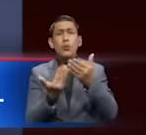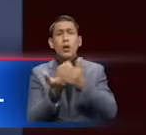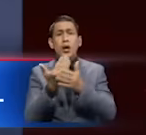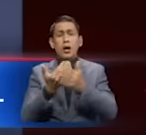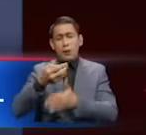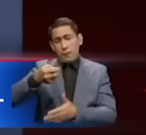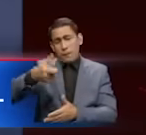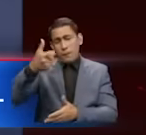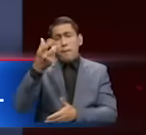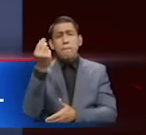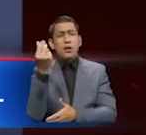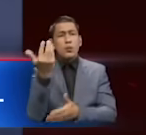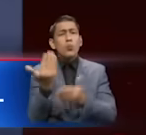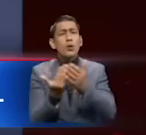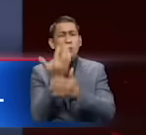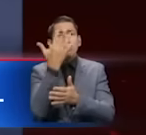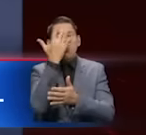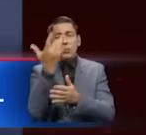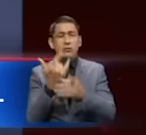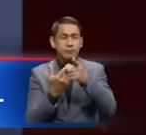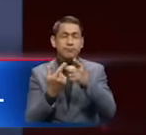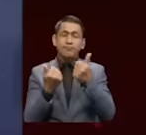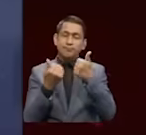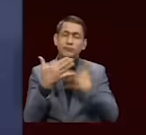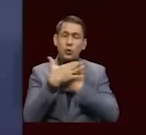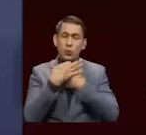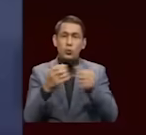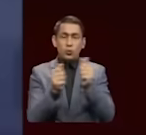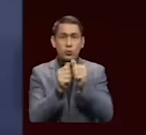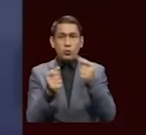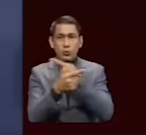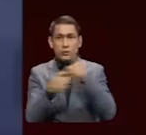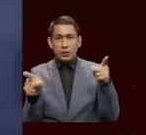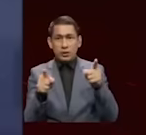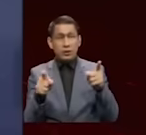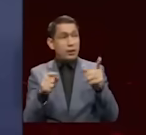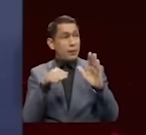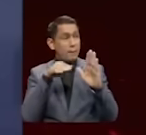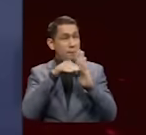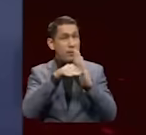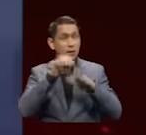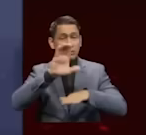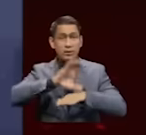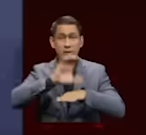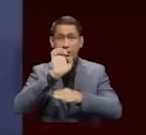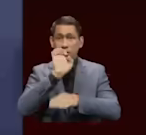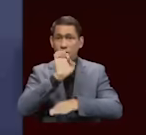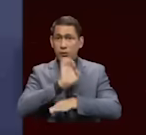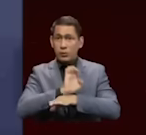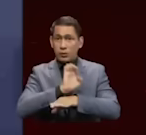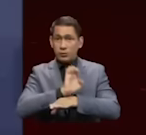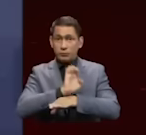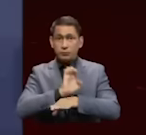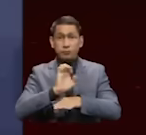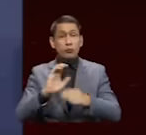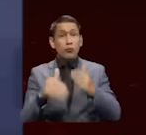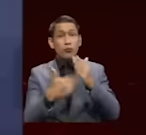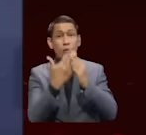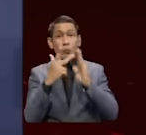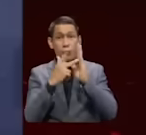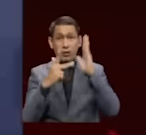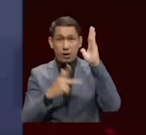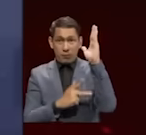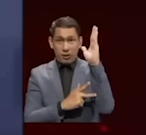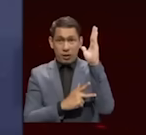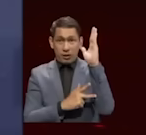Buenas tardes, estimado Isaías. Un gusto estar con ustedes. Efectivamente, el Banco Central del Ecuador inició su nuevo programa de acuñación de